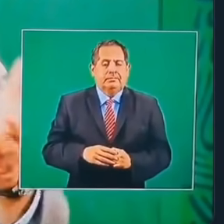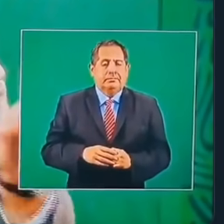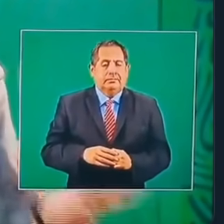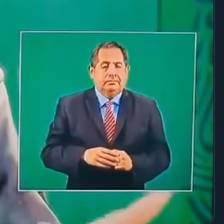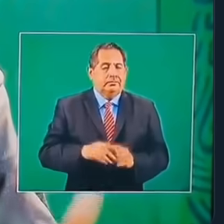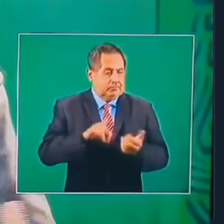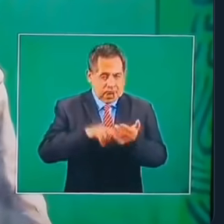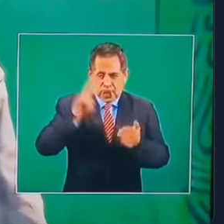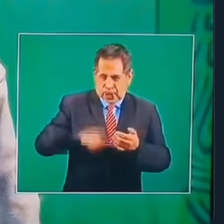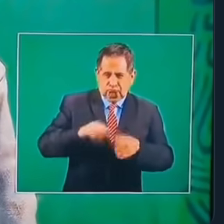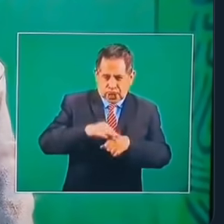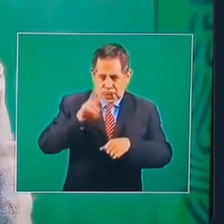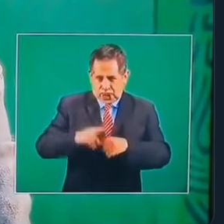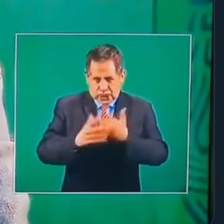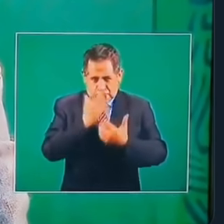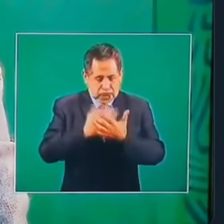en los hechos